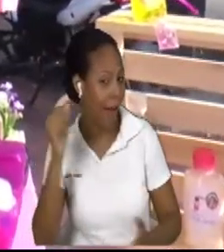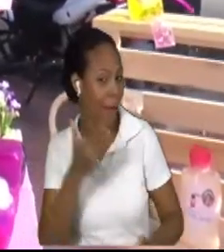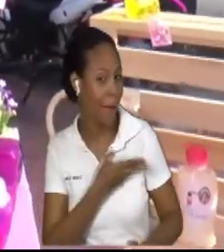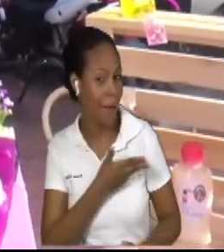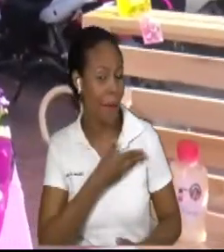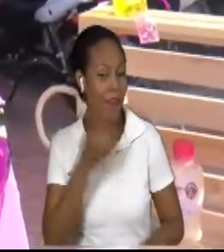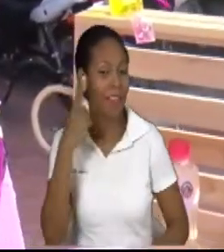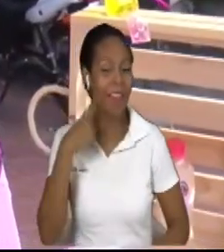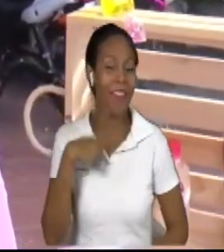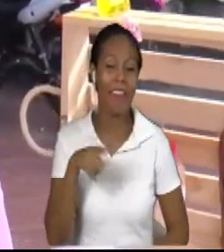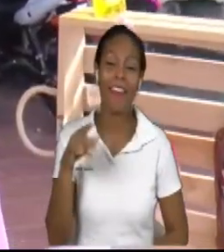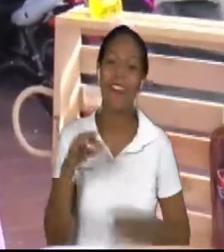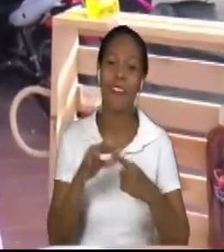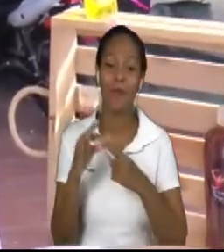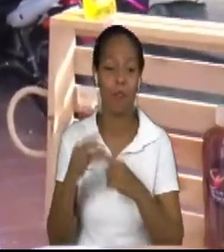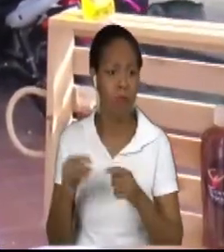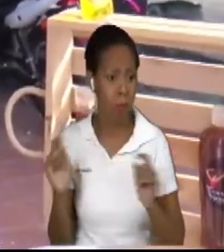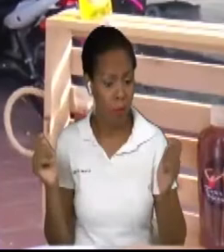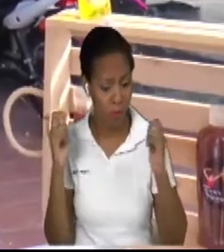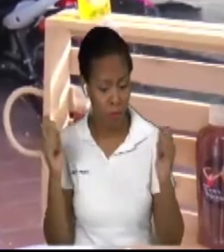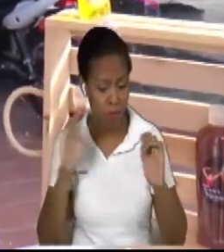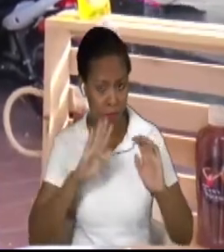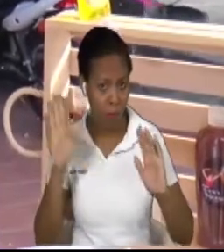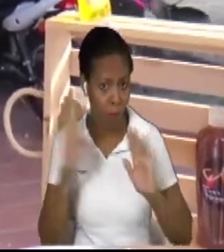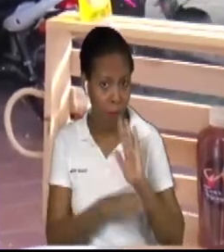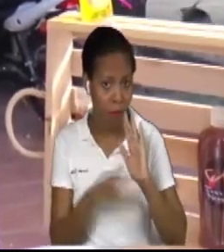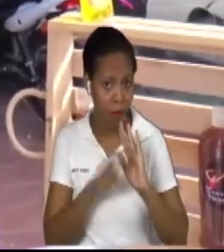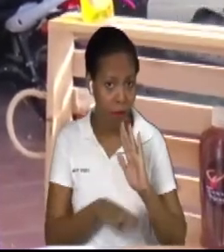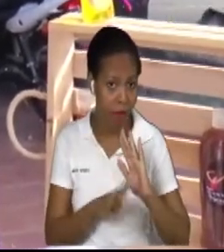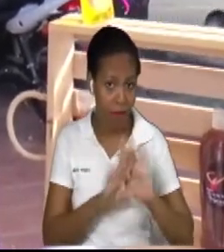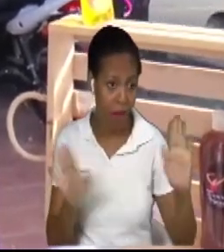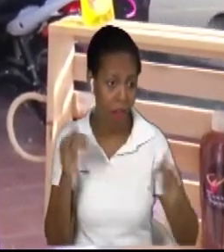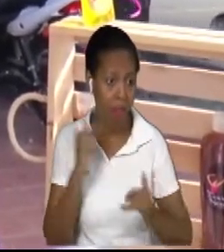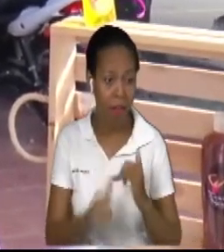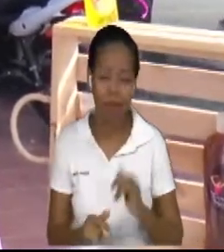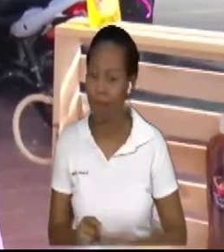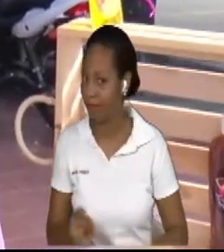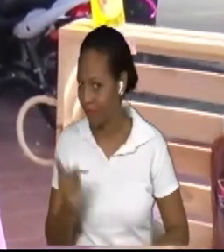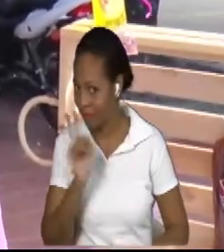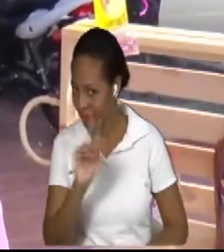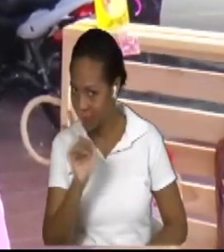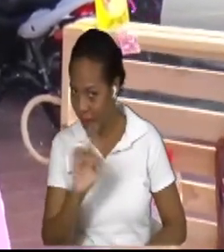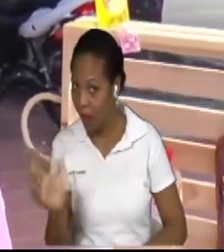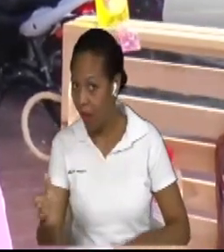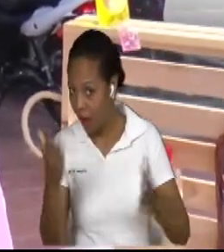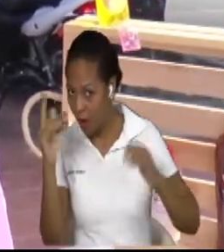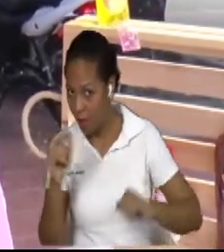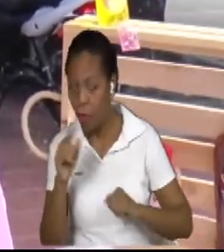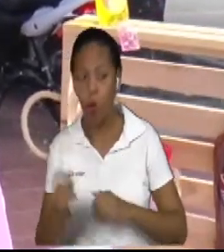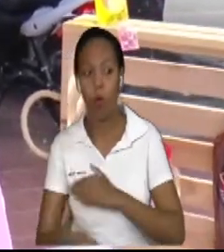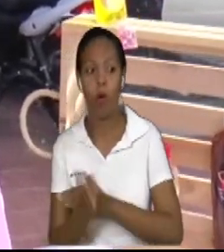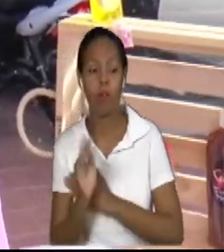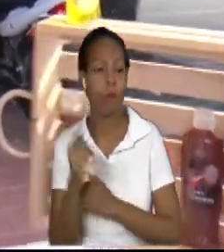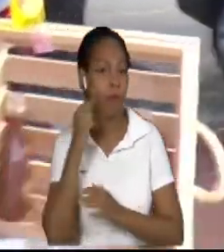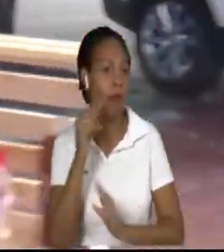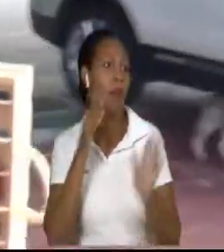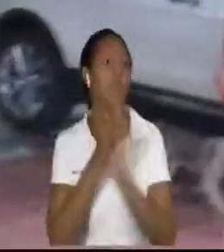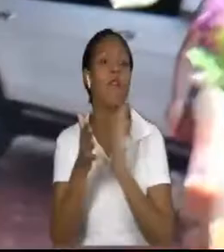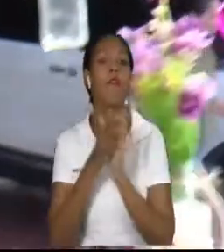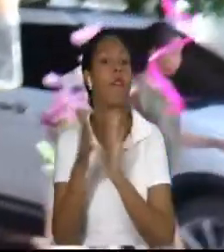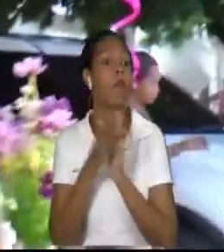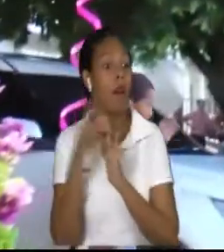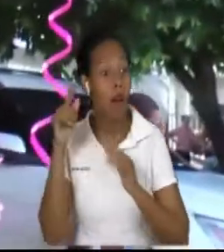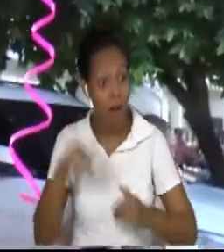que las promociones allí no terminan, ellos siguen en sus diferentes locales, entonces nosotros vamos a estarles contando a lo largo de